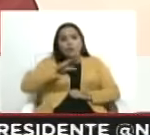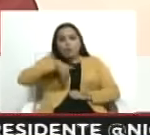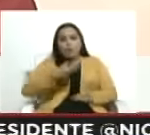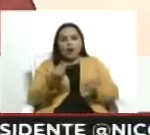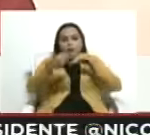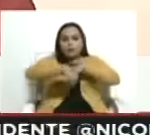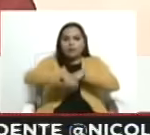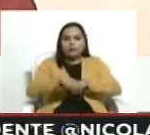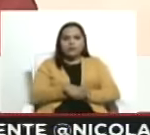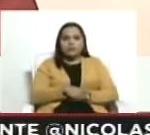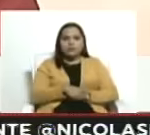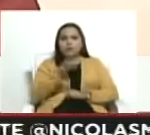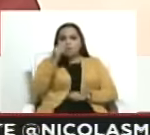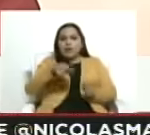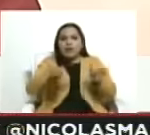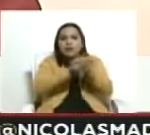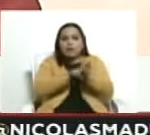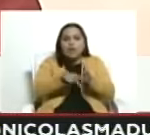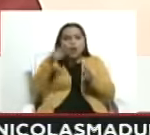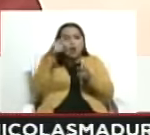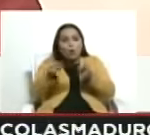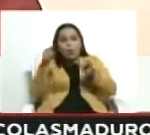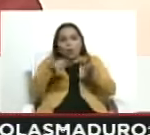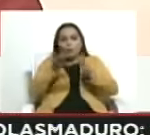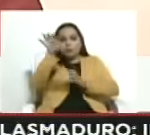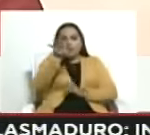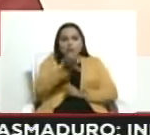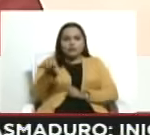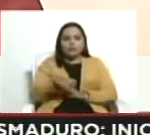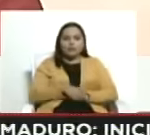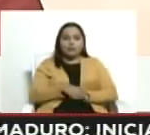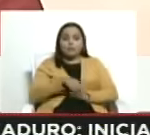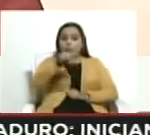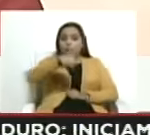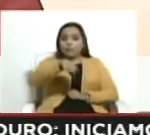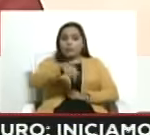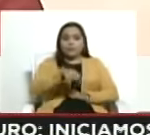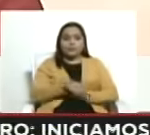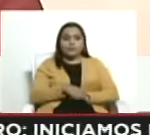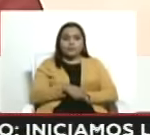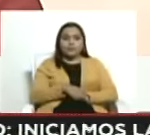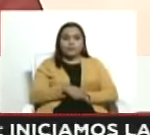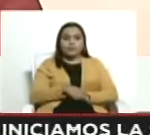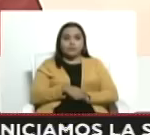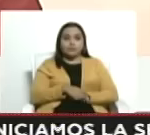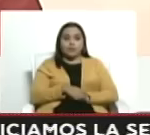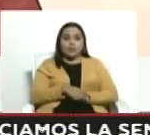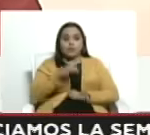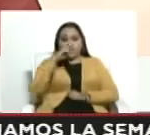actos para que no se repitan en ninguna parte. Hoy corresponde el programa con Maduro Más.